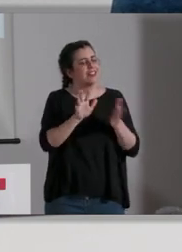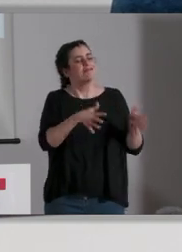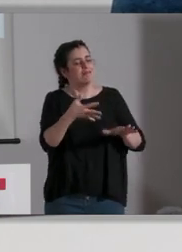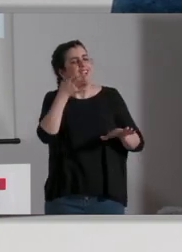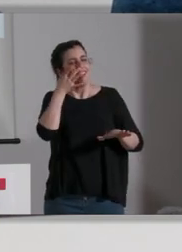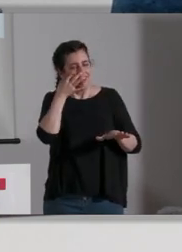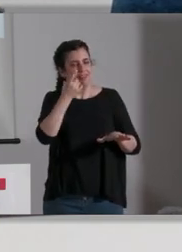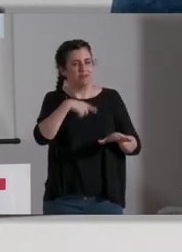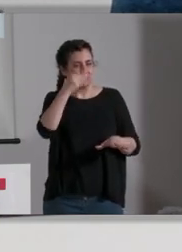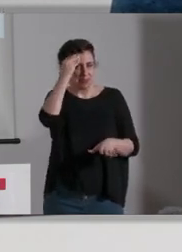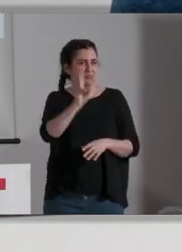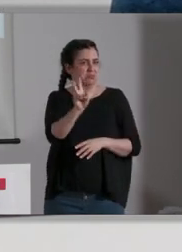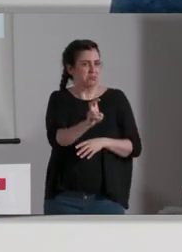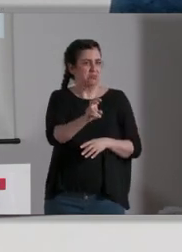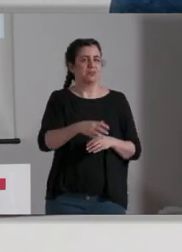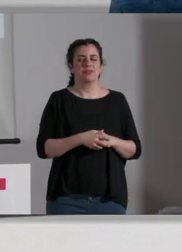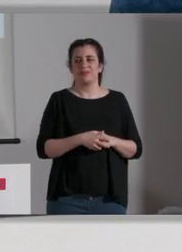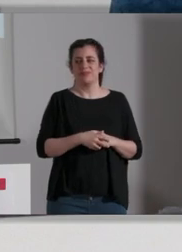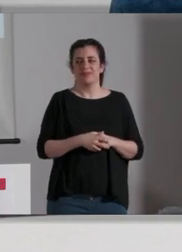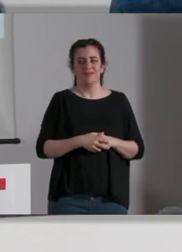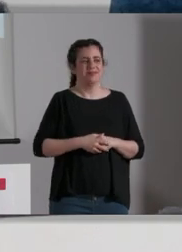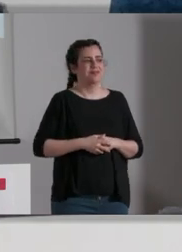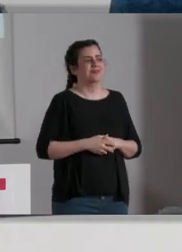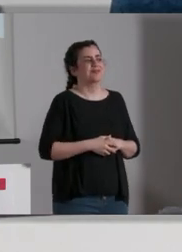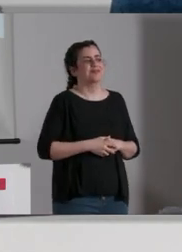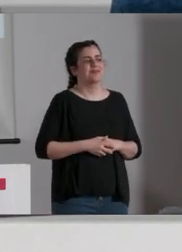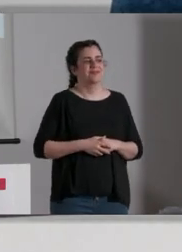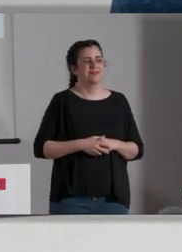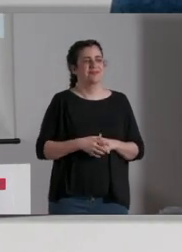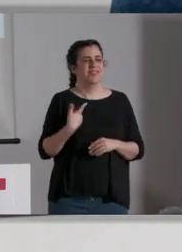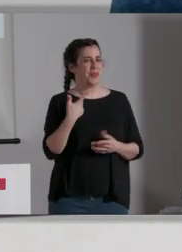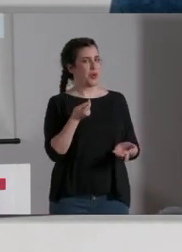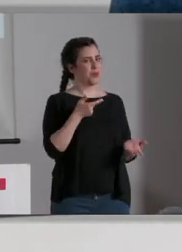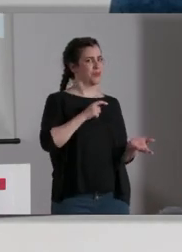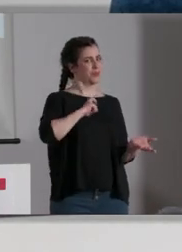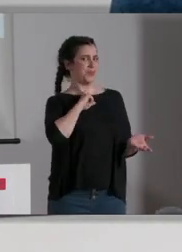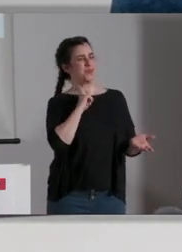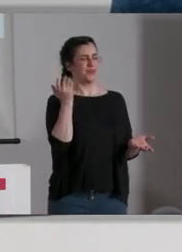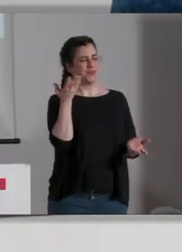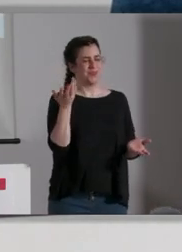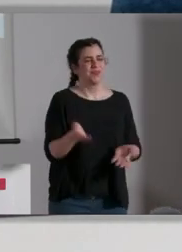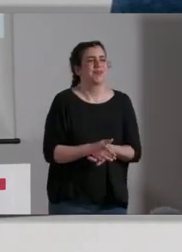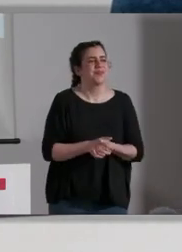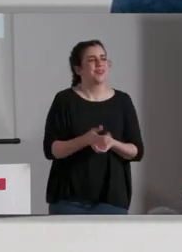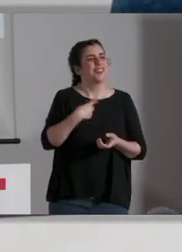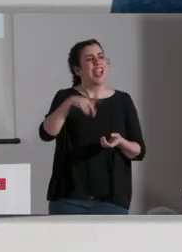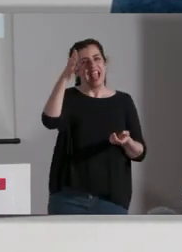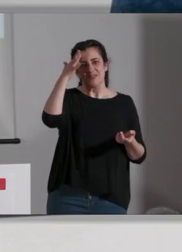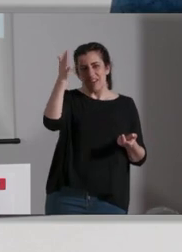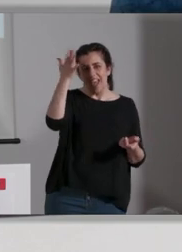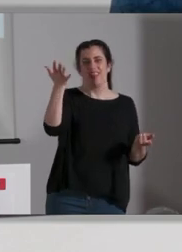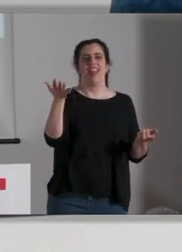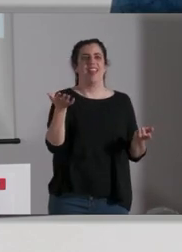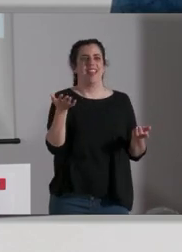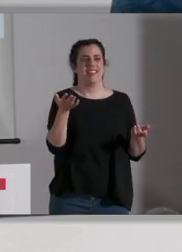opción. Esto es para darnos bola. En este momento estamos esperanzadas. Desde la administración